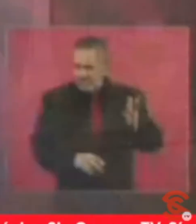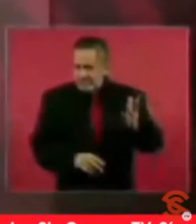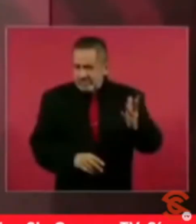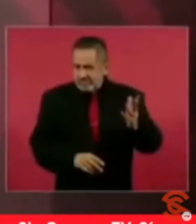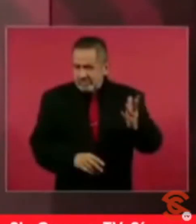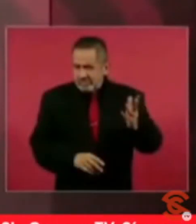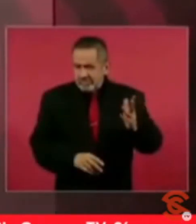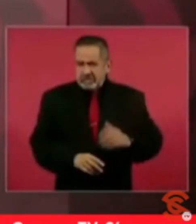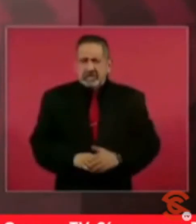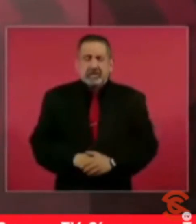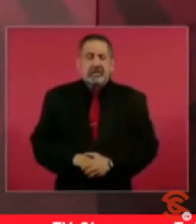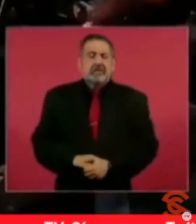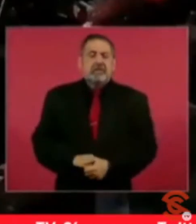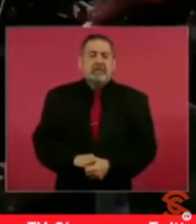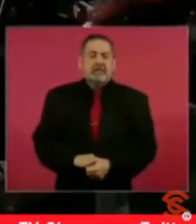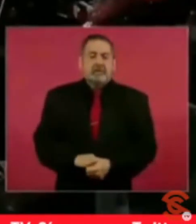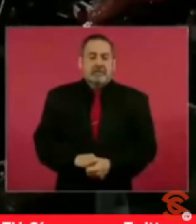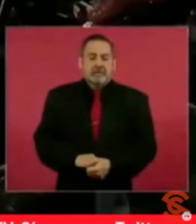Luna.